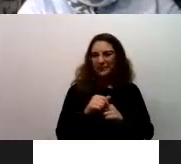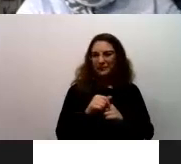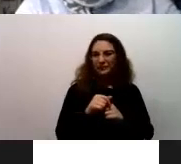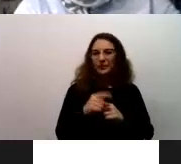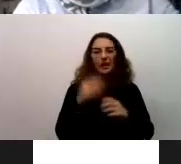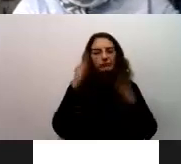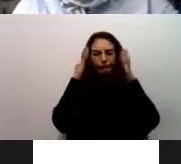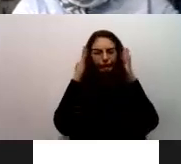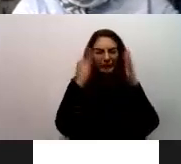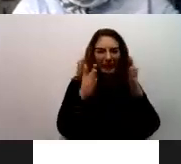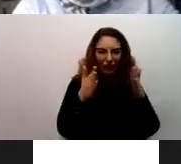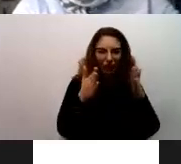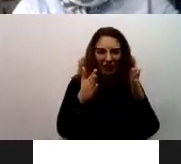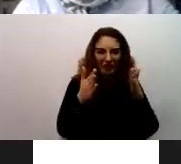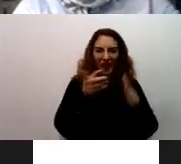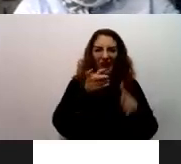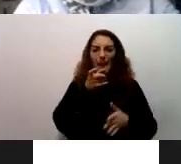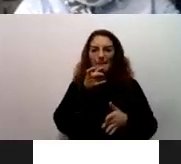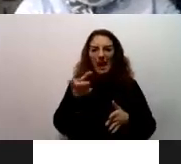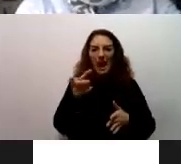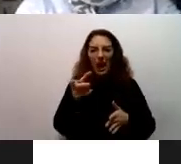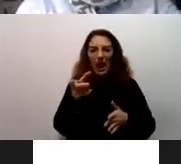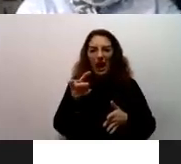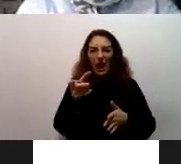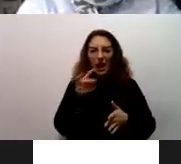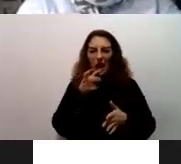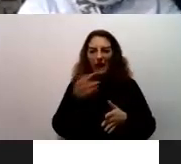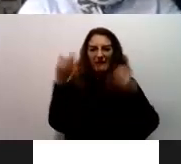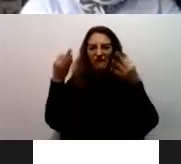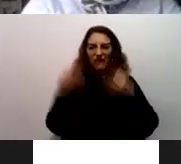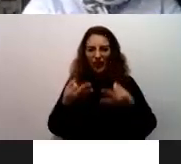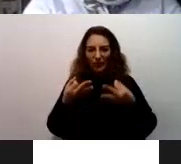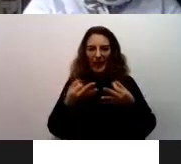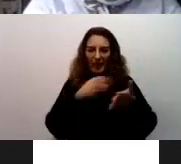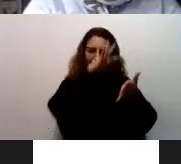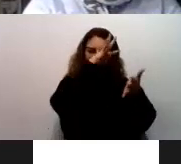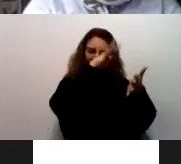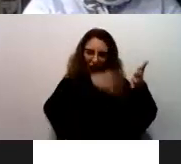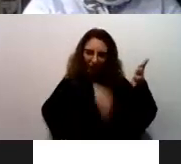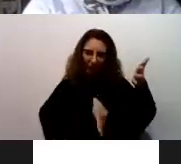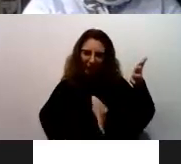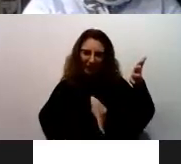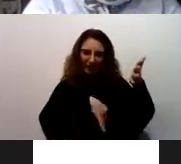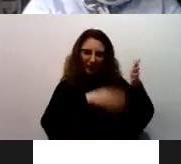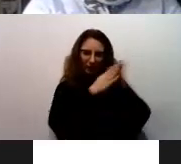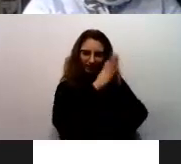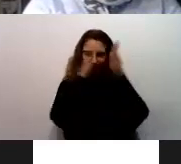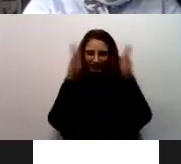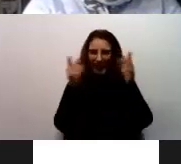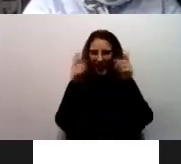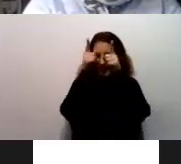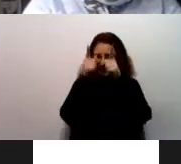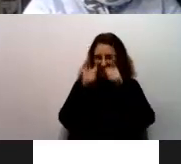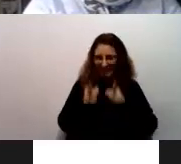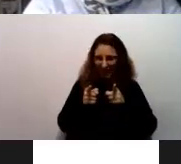concentrándose en la denominación formal. Los textos deben ir siempre centrados. Solo